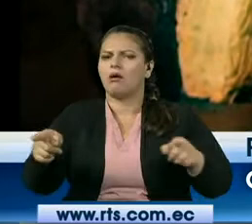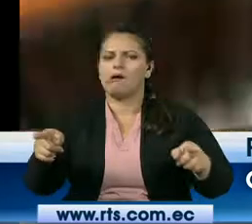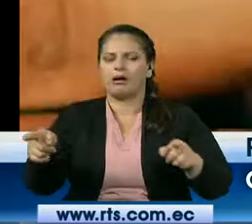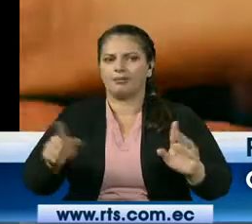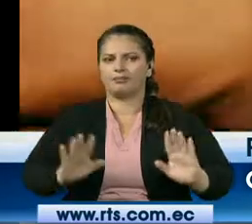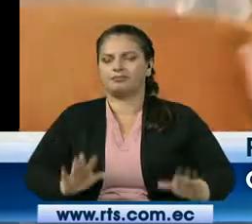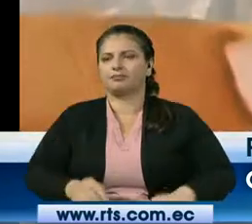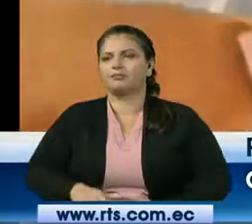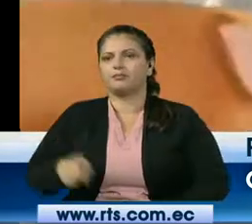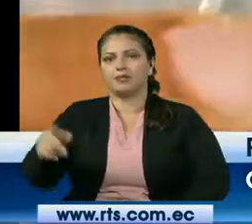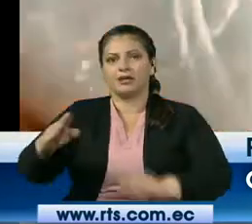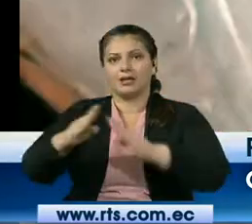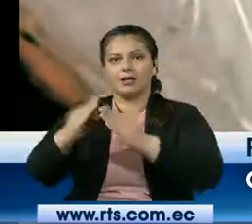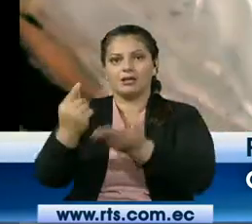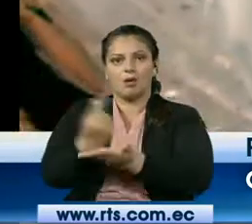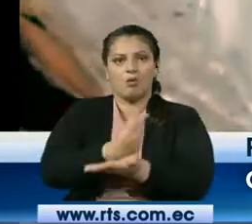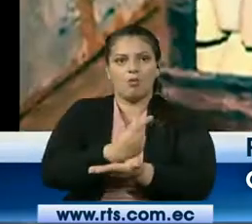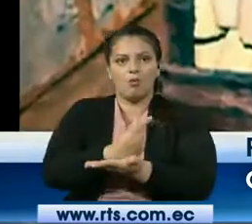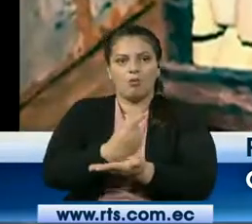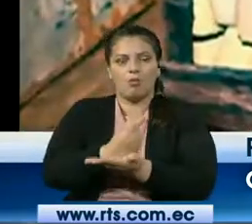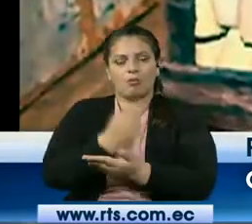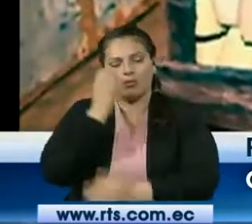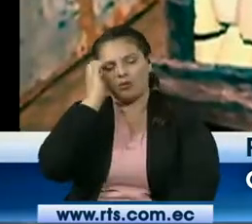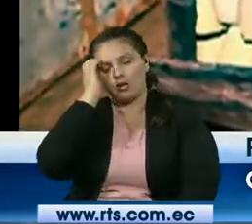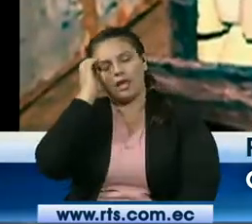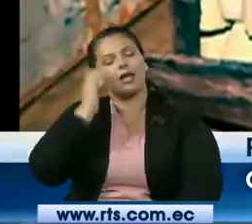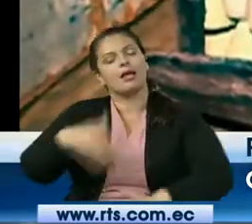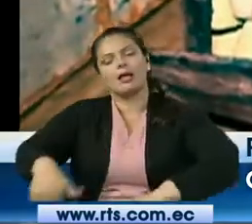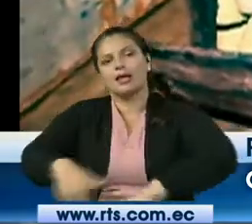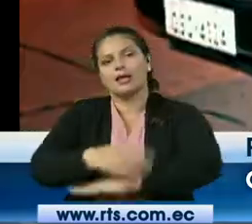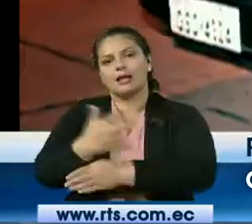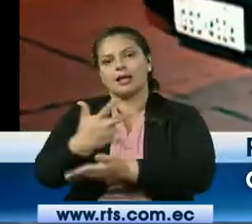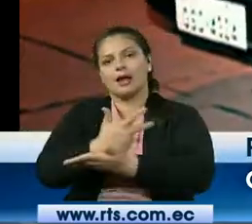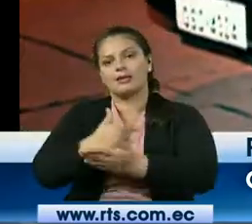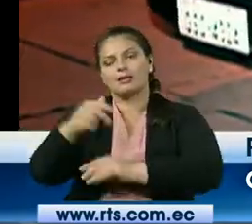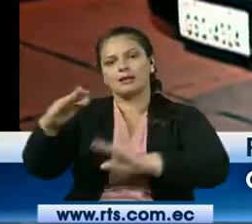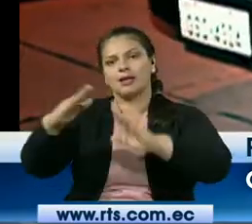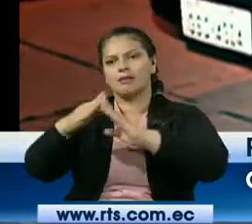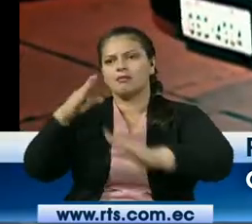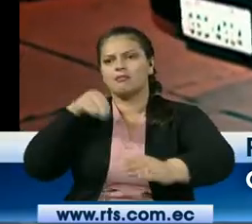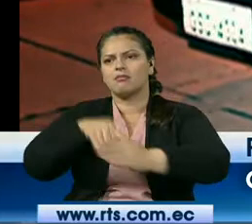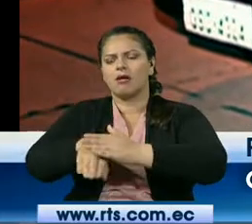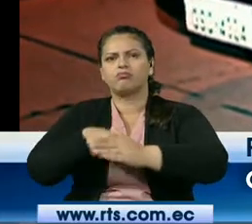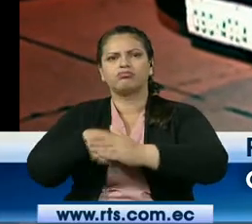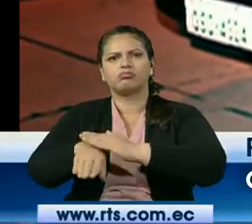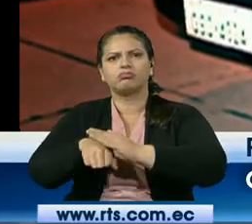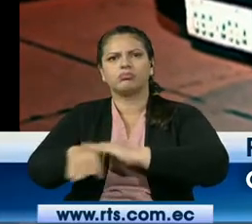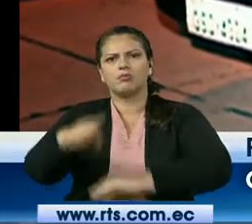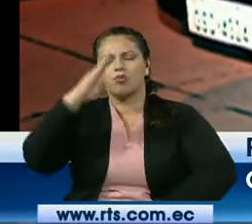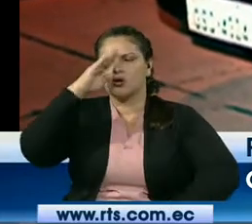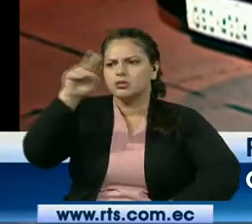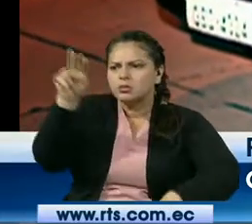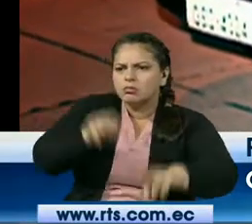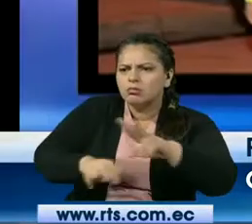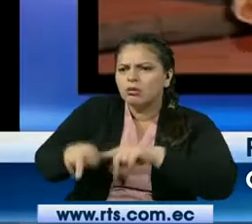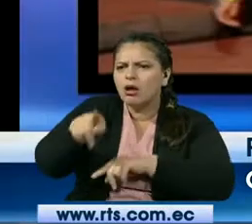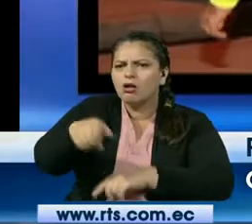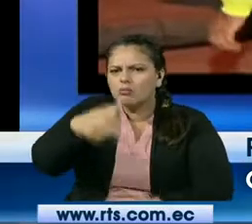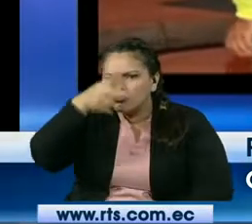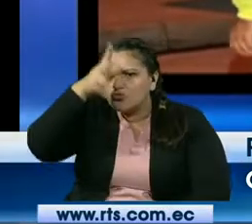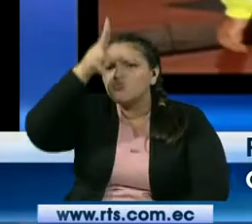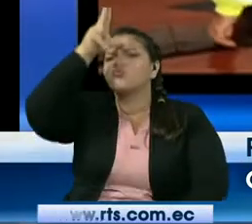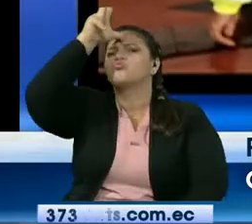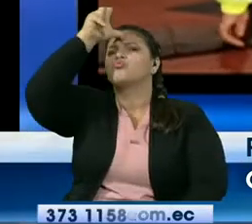escondido dentro de tanques de combustible. La carga era escoltada por otro automotor, este de alta gama. Se